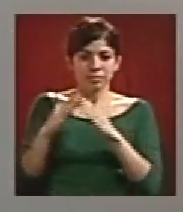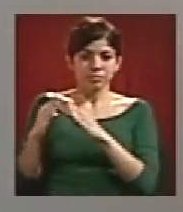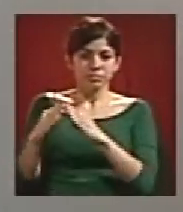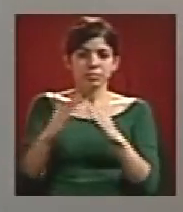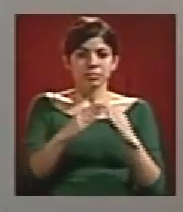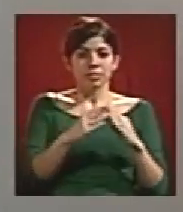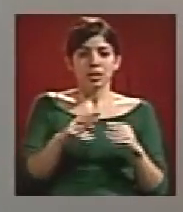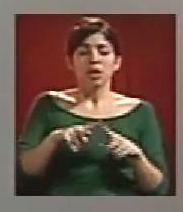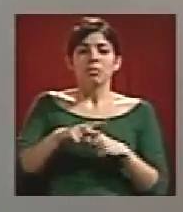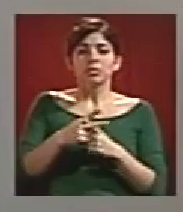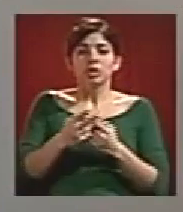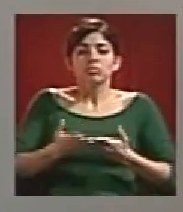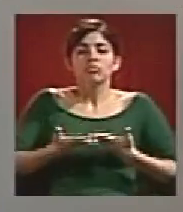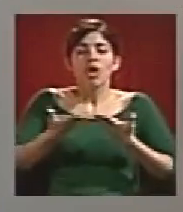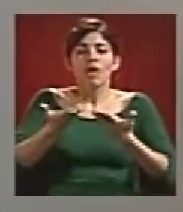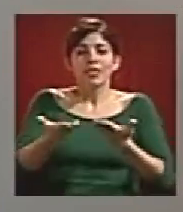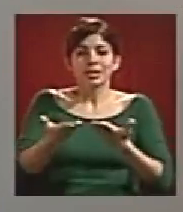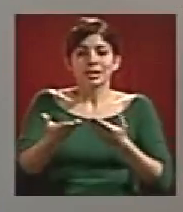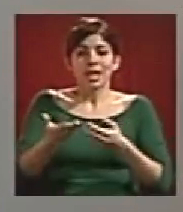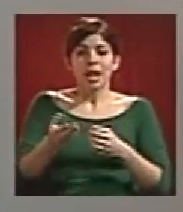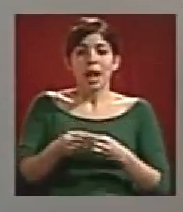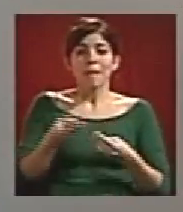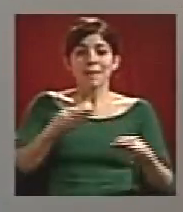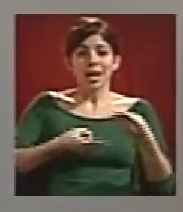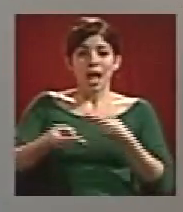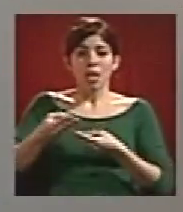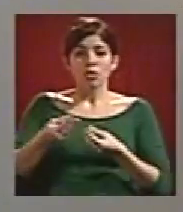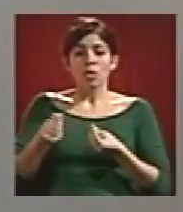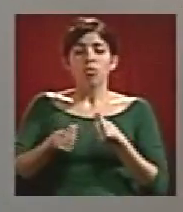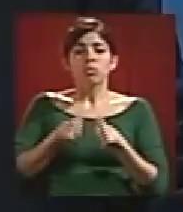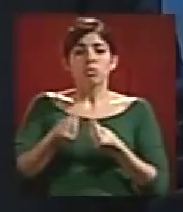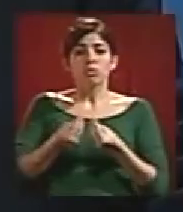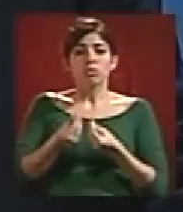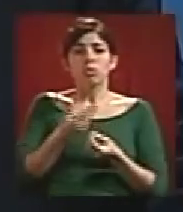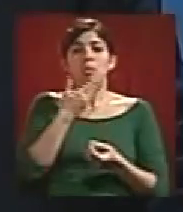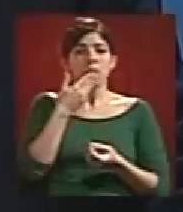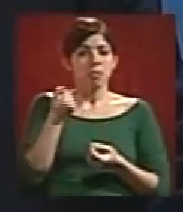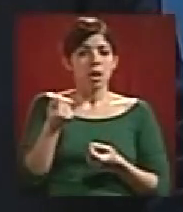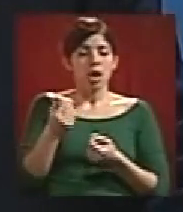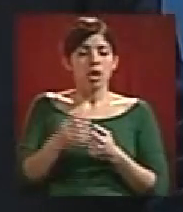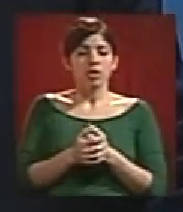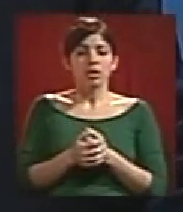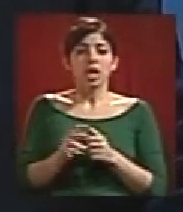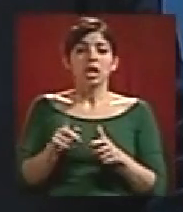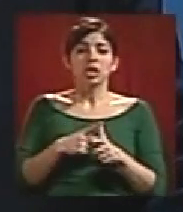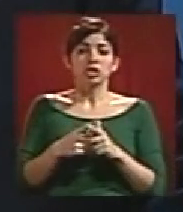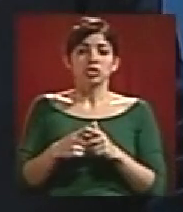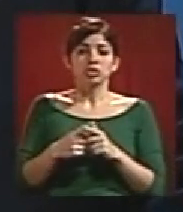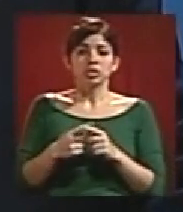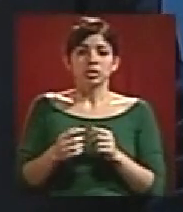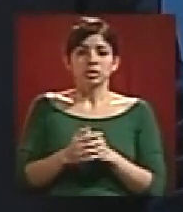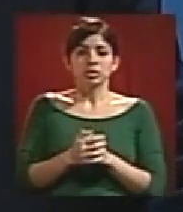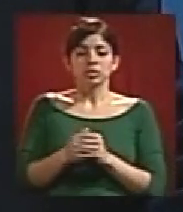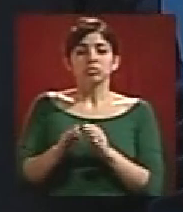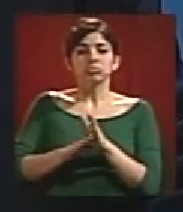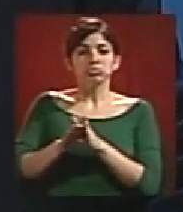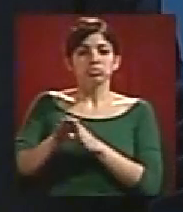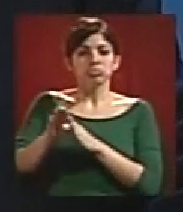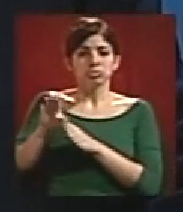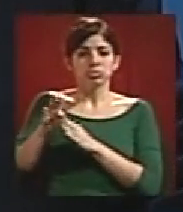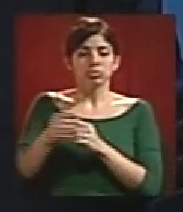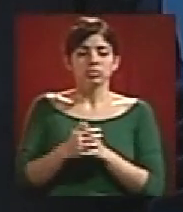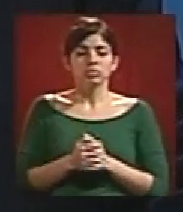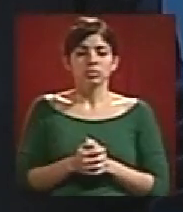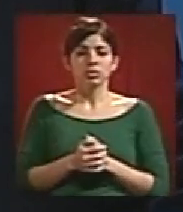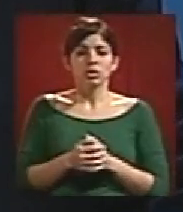a ofrecer en el mercado productos de un poco de valor menor, y entonces ahí es donde hay un poco más de riesgo probablemente de contaminación,